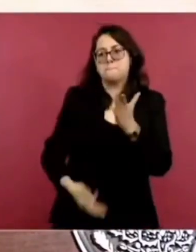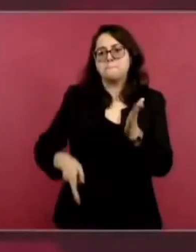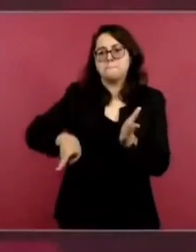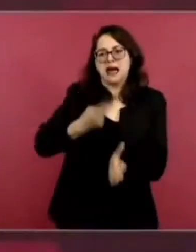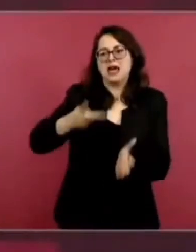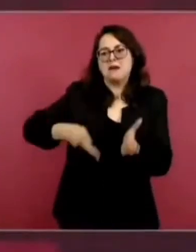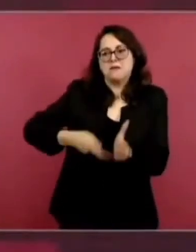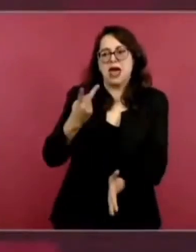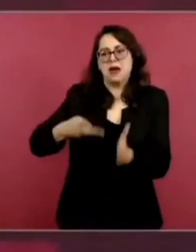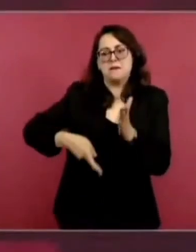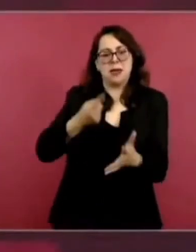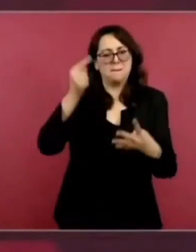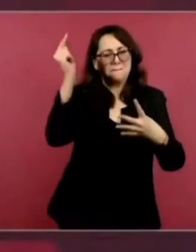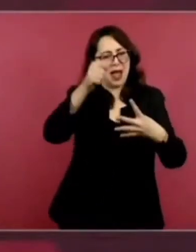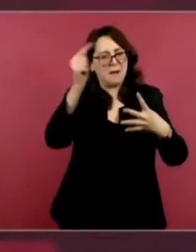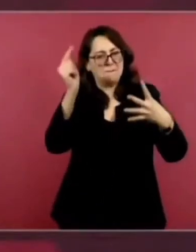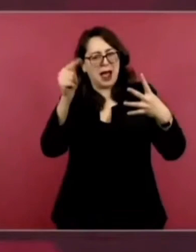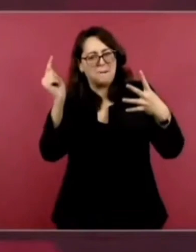amparo